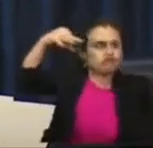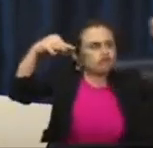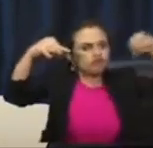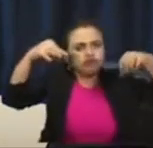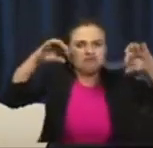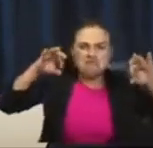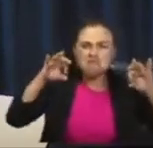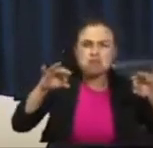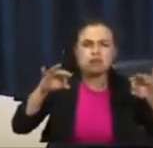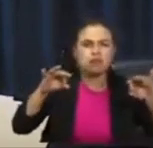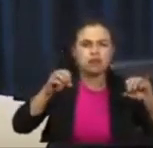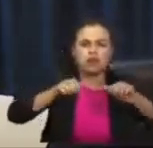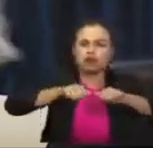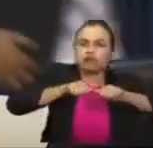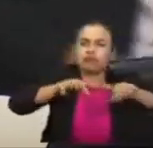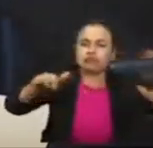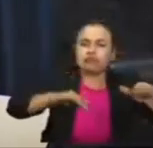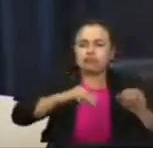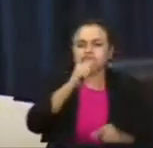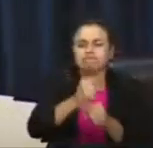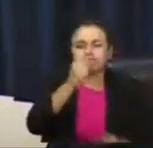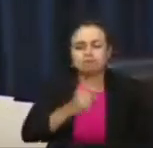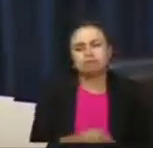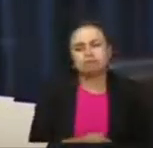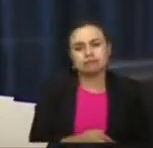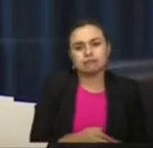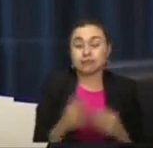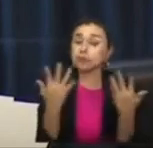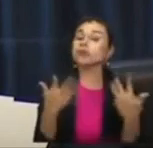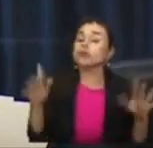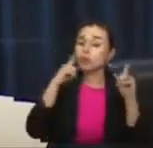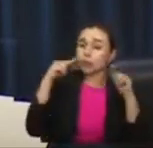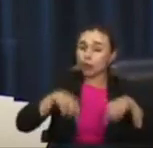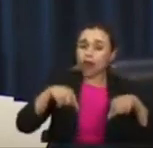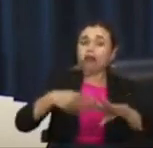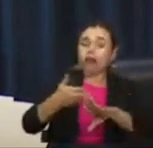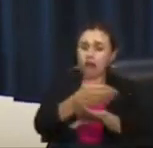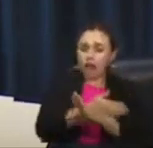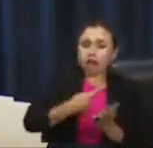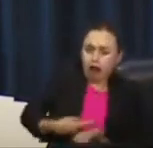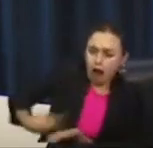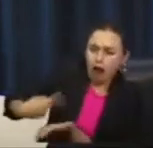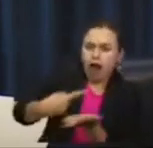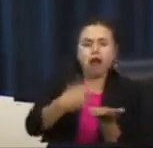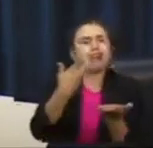distribución. Puede ser que el proyecto que aquí se discutió en la